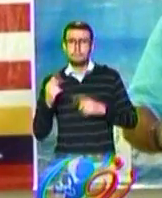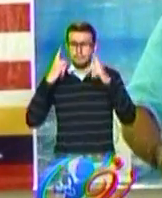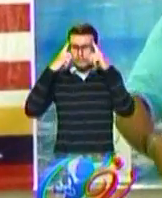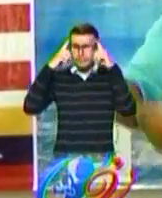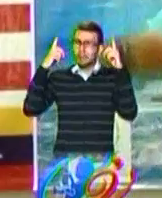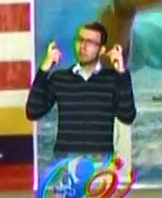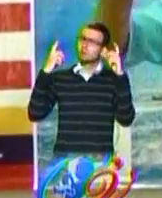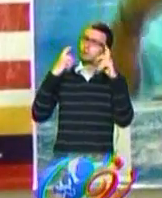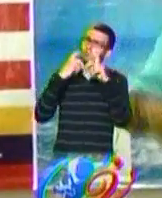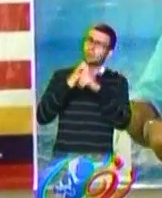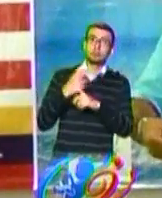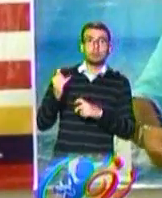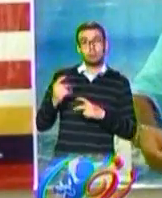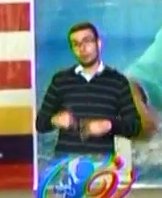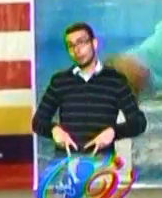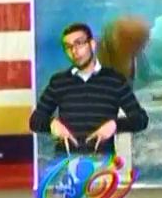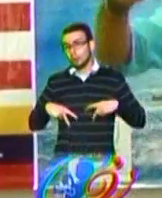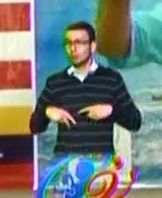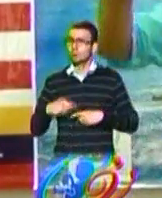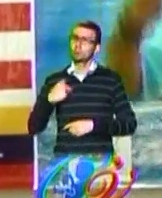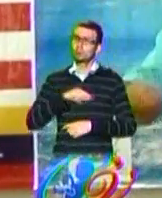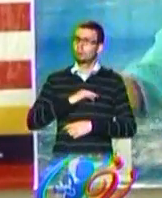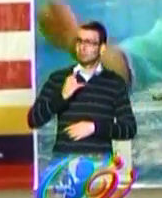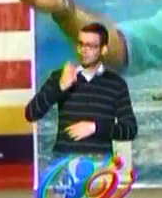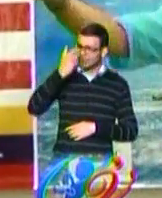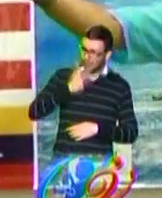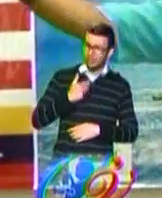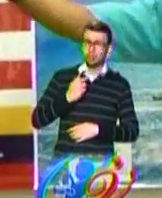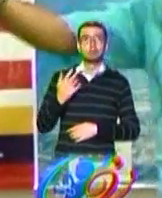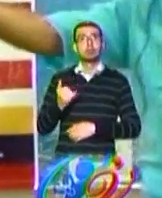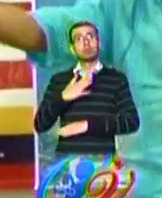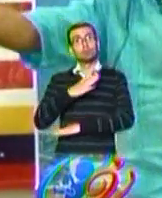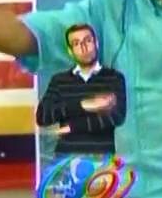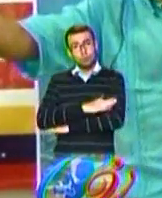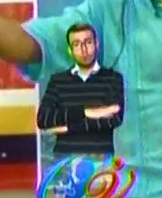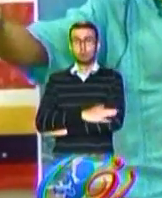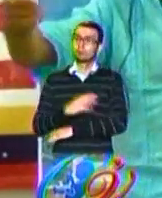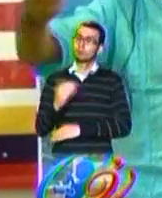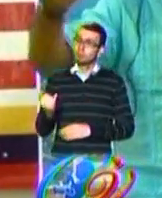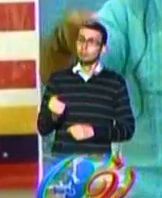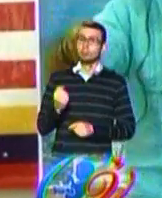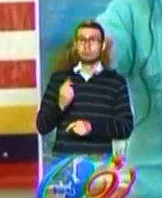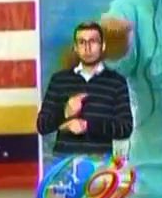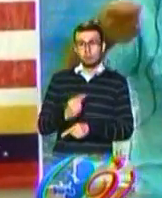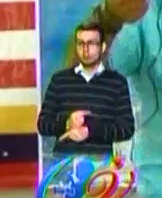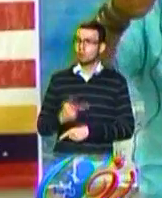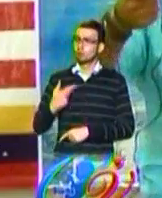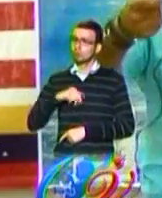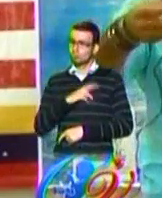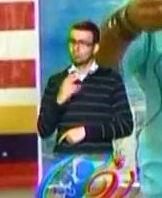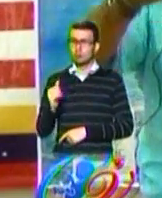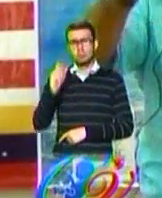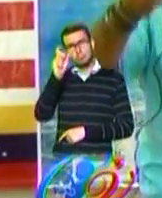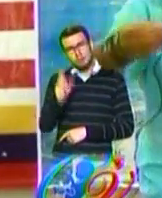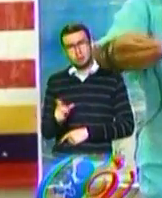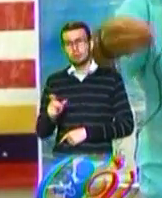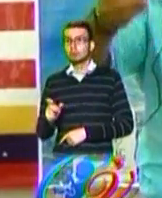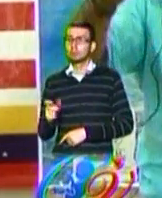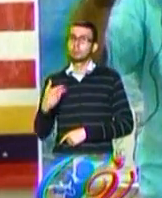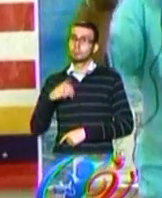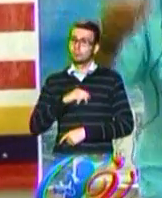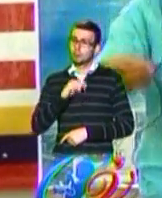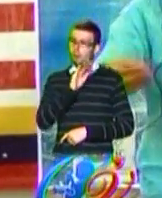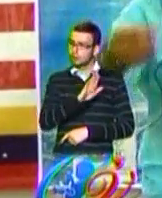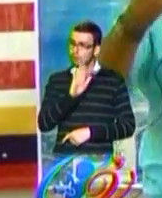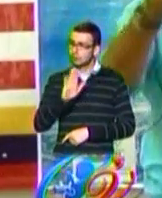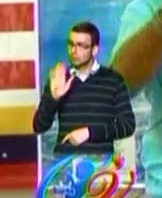vida y ser serios, ser juiciosos. Préstame esos libros. Tenemos que ser personas que realmente pensemos en la